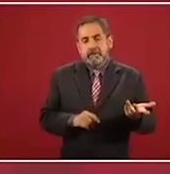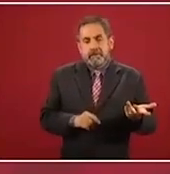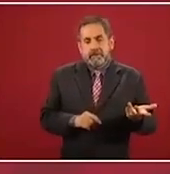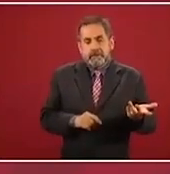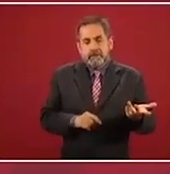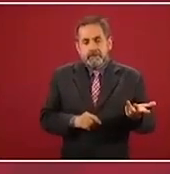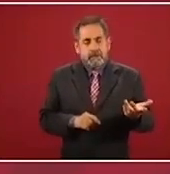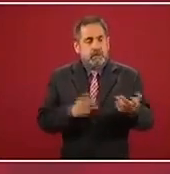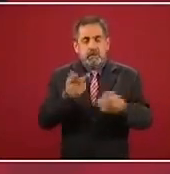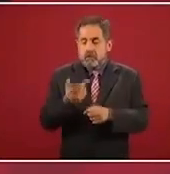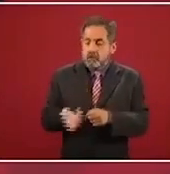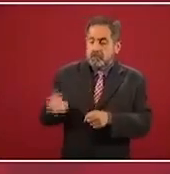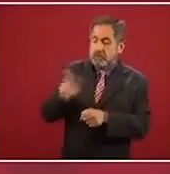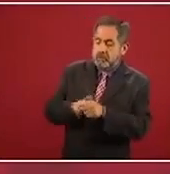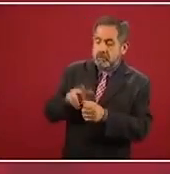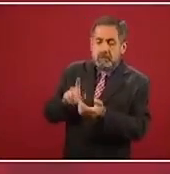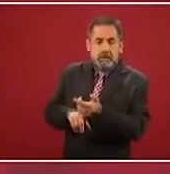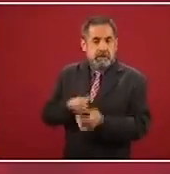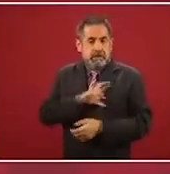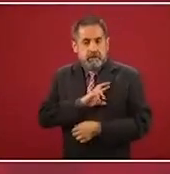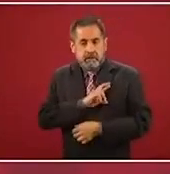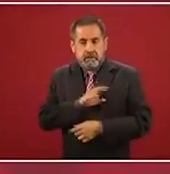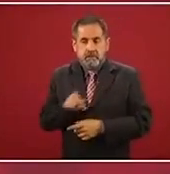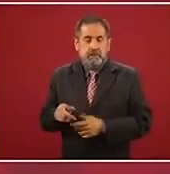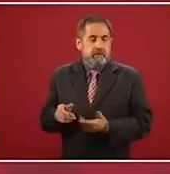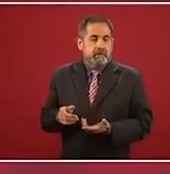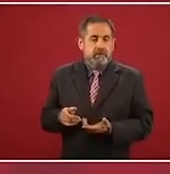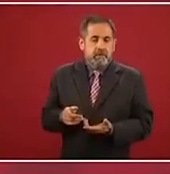un hospital privado